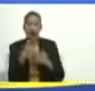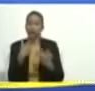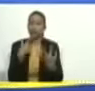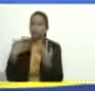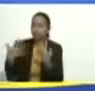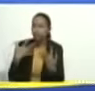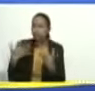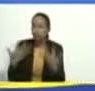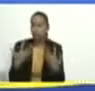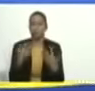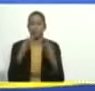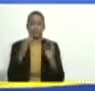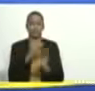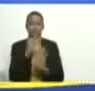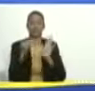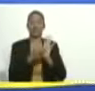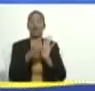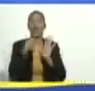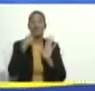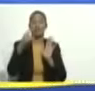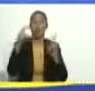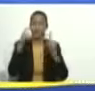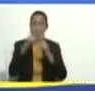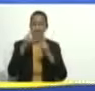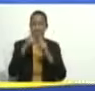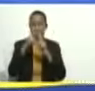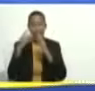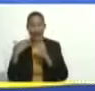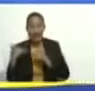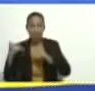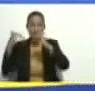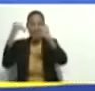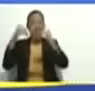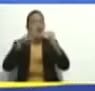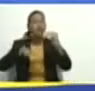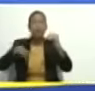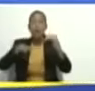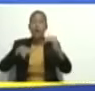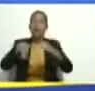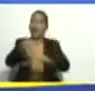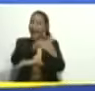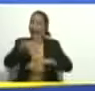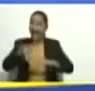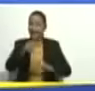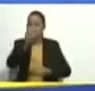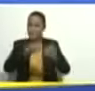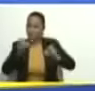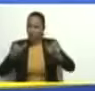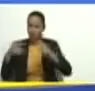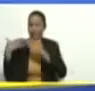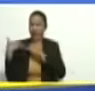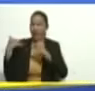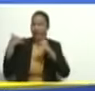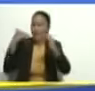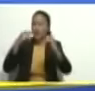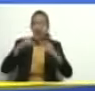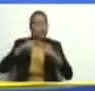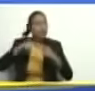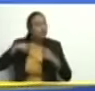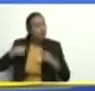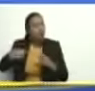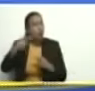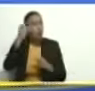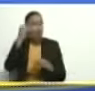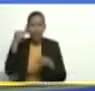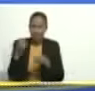es que la consigna, la esperanza está en la calle, en la fuerza popular, está en la calle, todos los días,